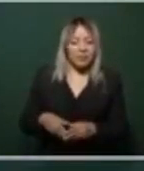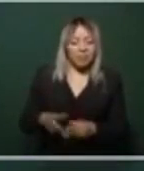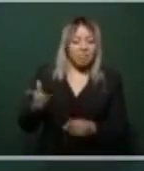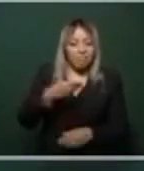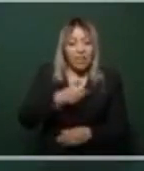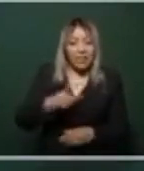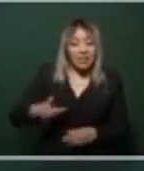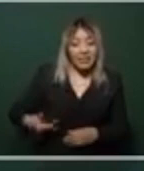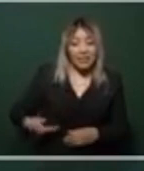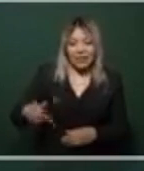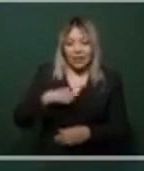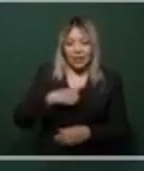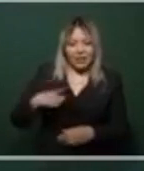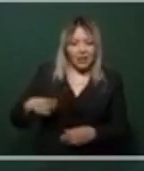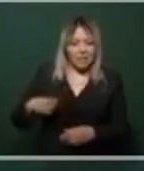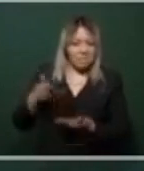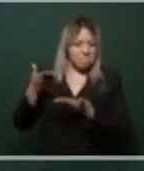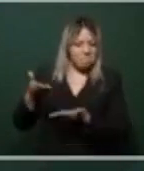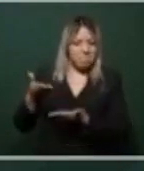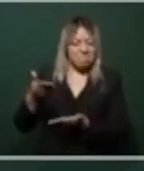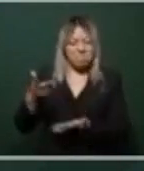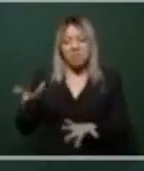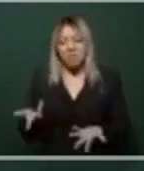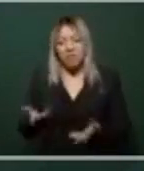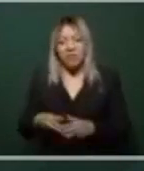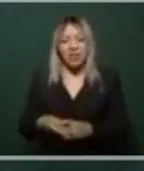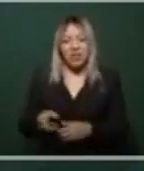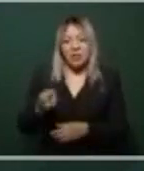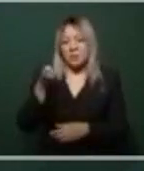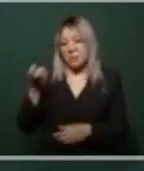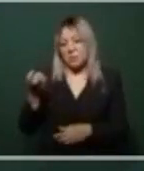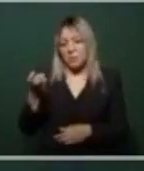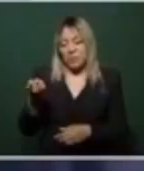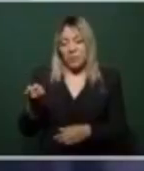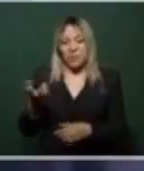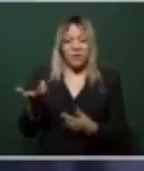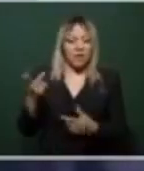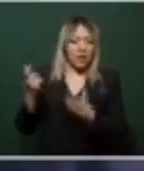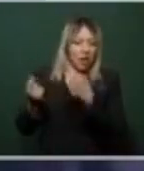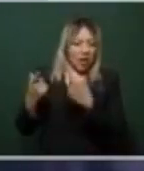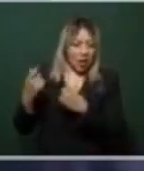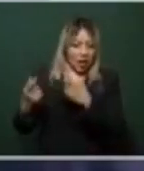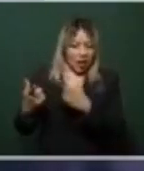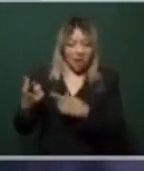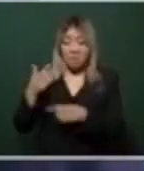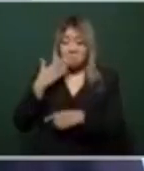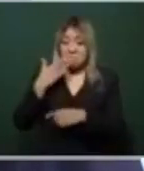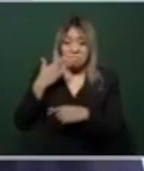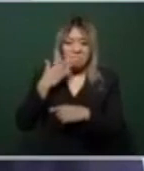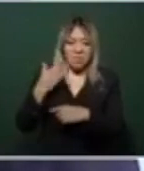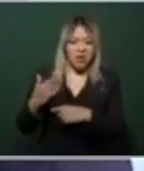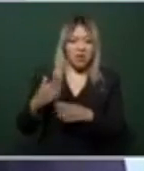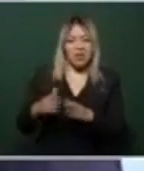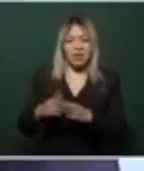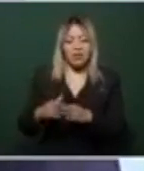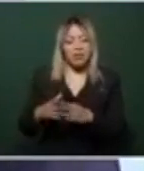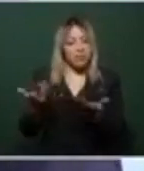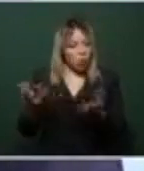está ahí para eso, sí, porque es una institución,